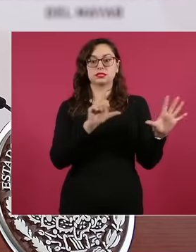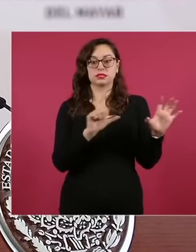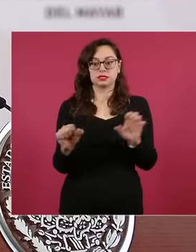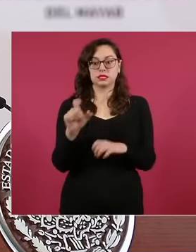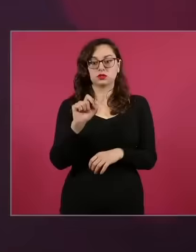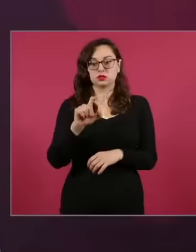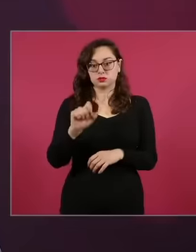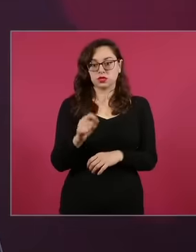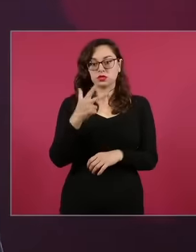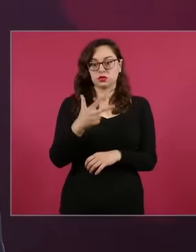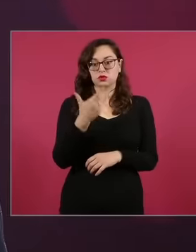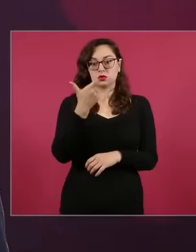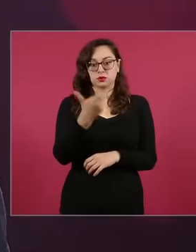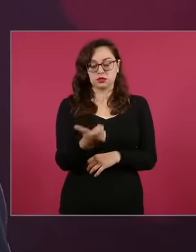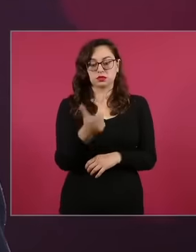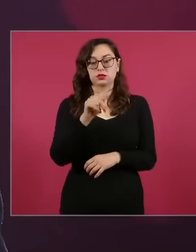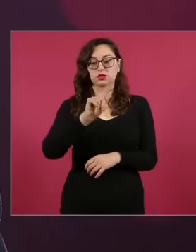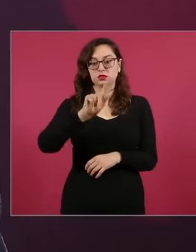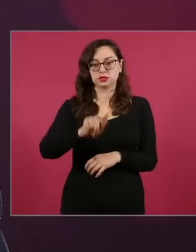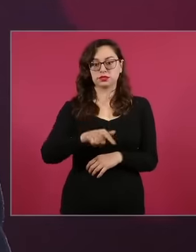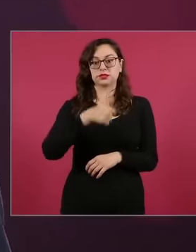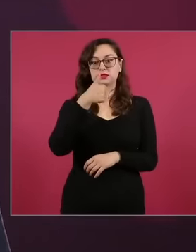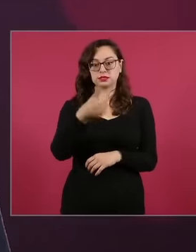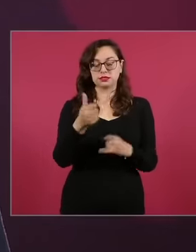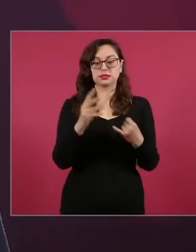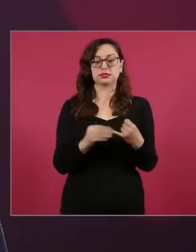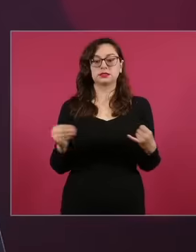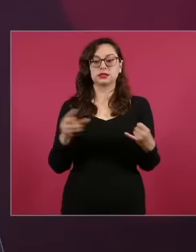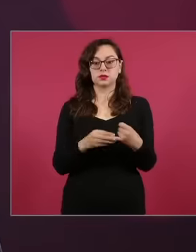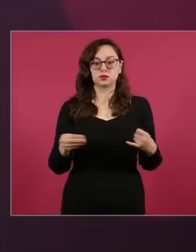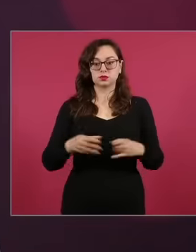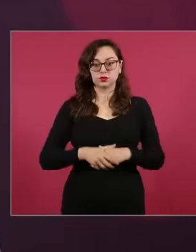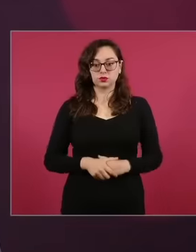91,038,628 pesos con 76 centavos.